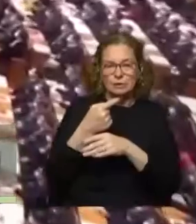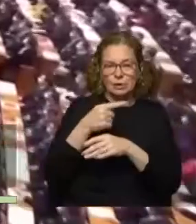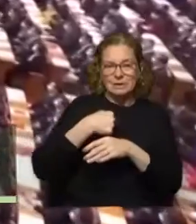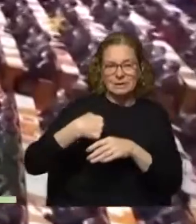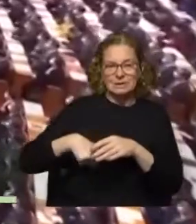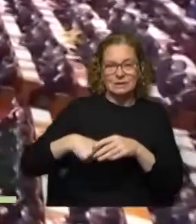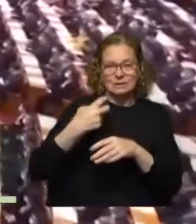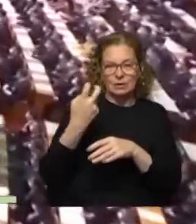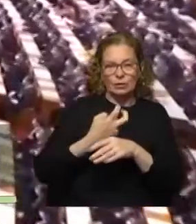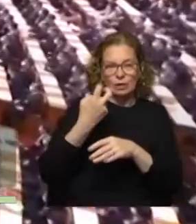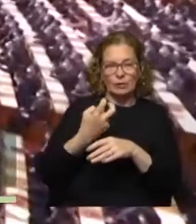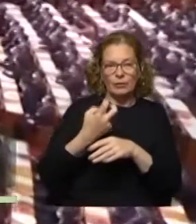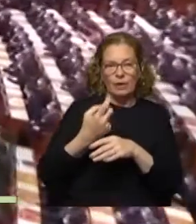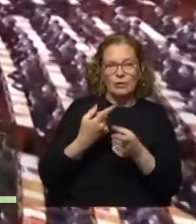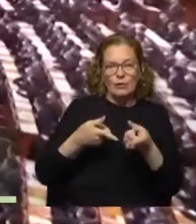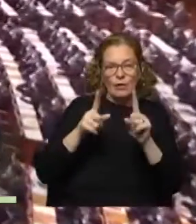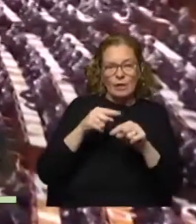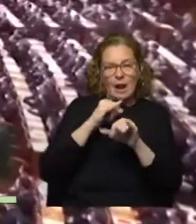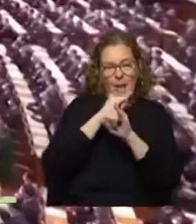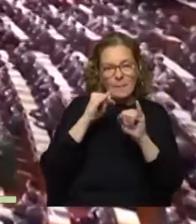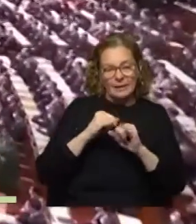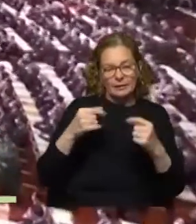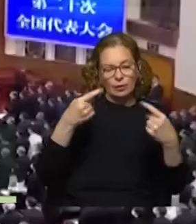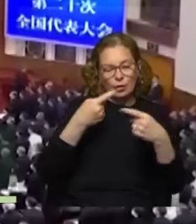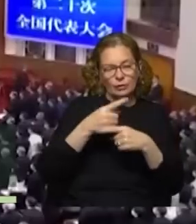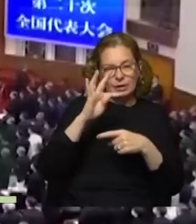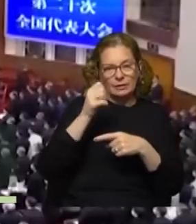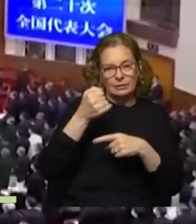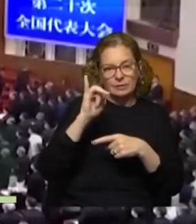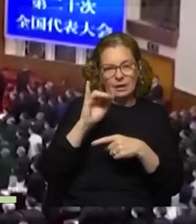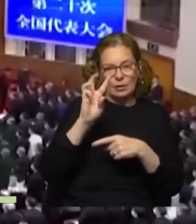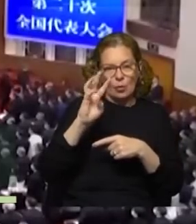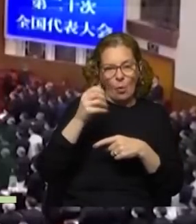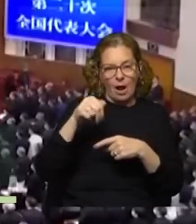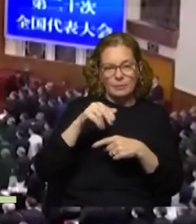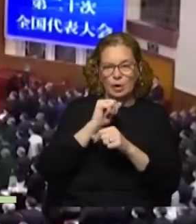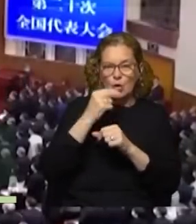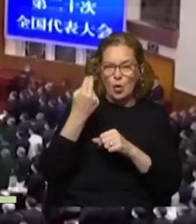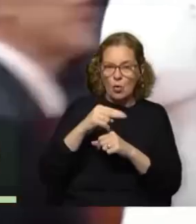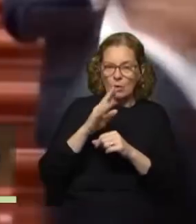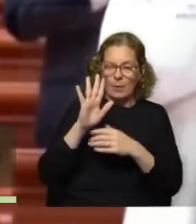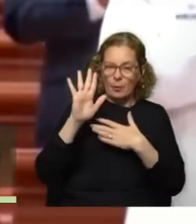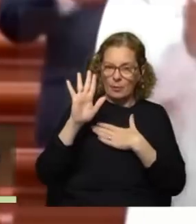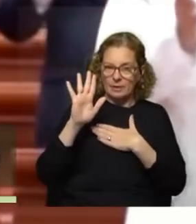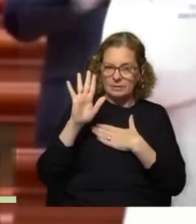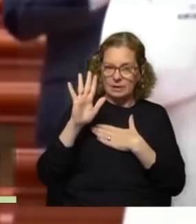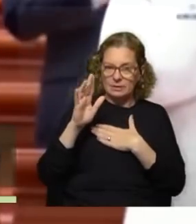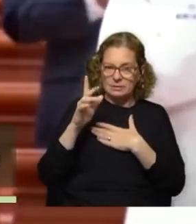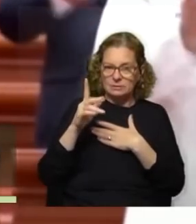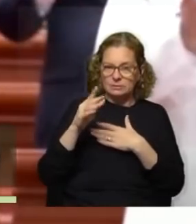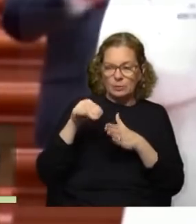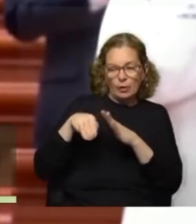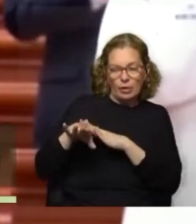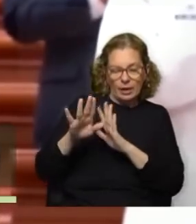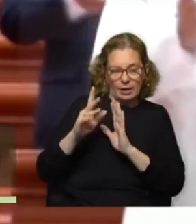china continuó buscando la reunificación pacífica con Taiwán pero nunca prometeremos renunciar al uso de la fuerza y nos reservamos